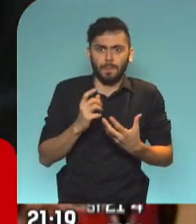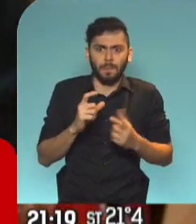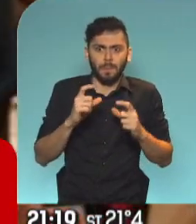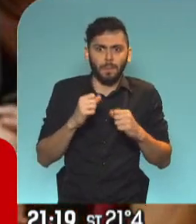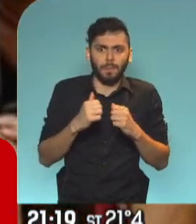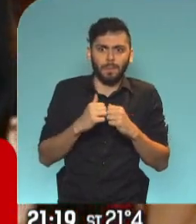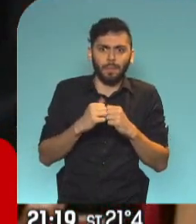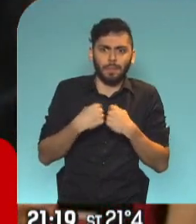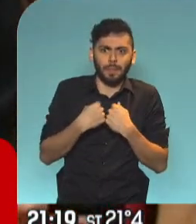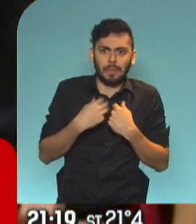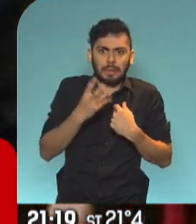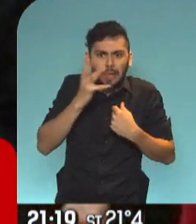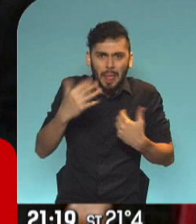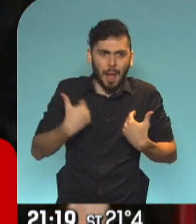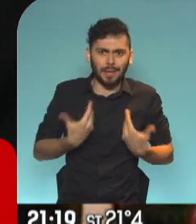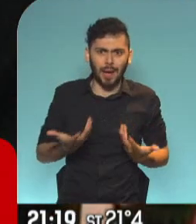Y